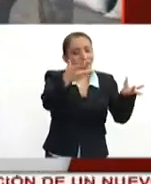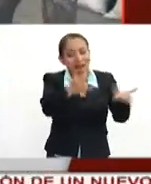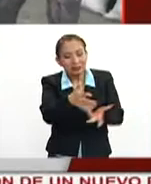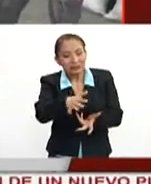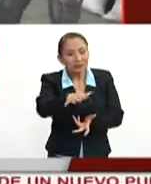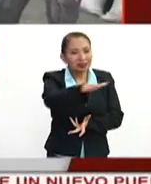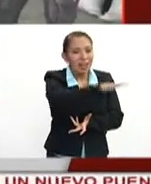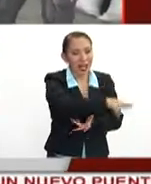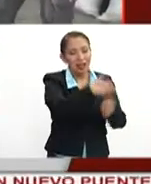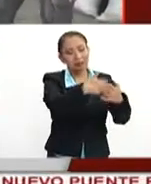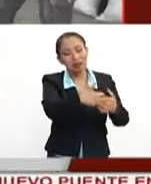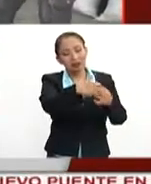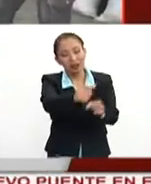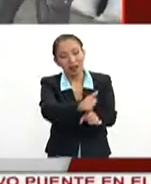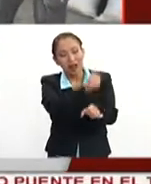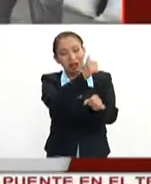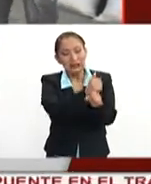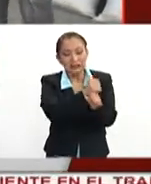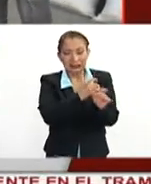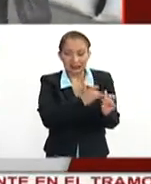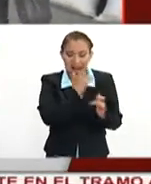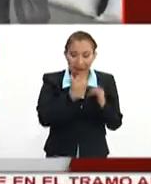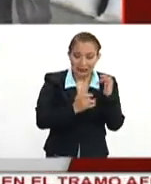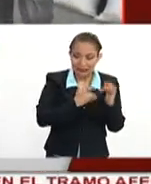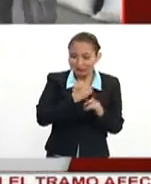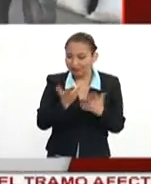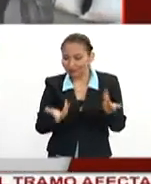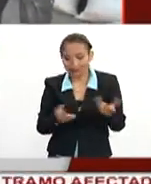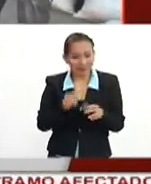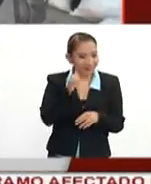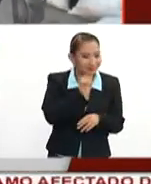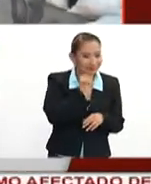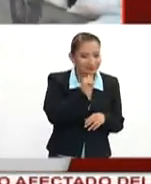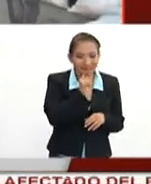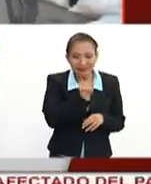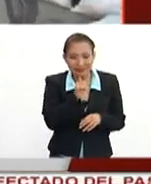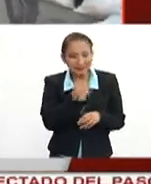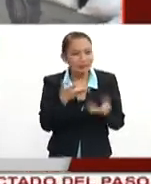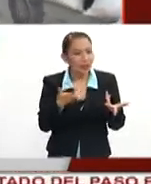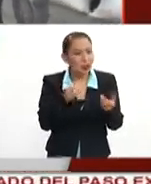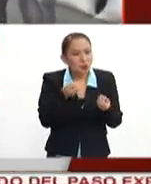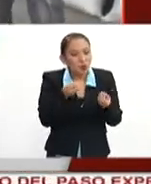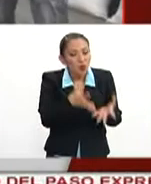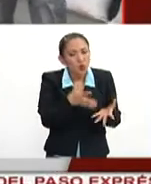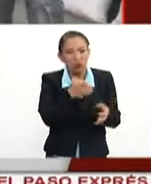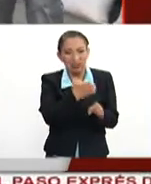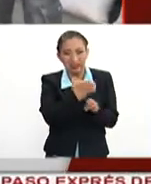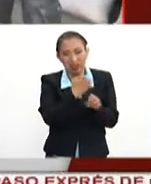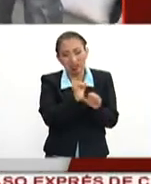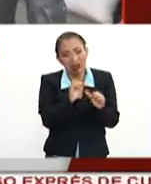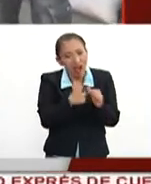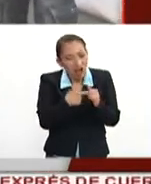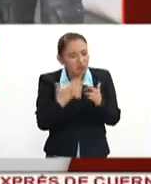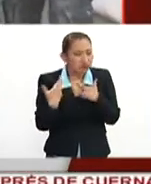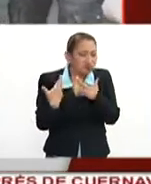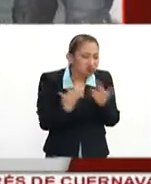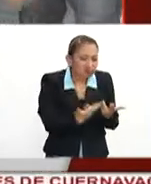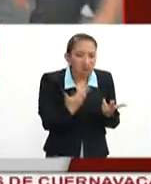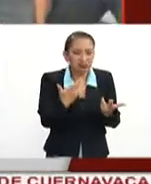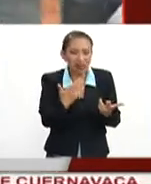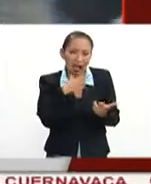crear esta empresa, la inquietud de siempre aportar al estado algo de lo